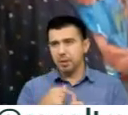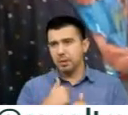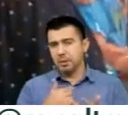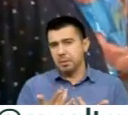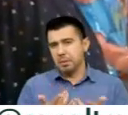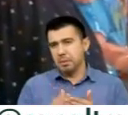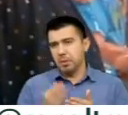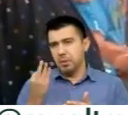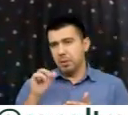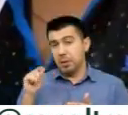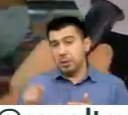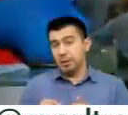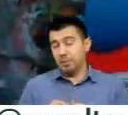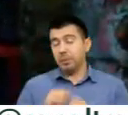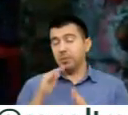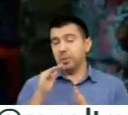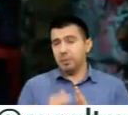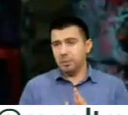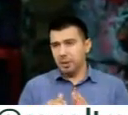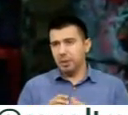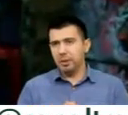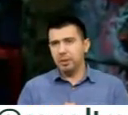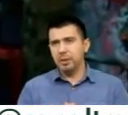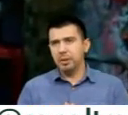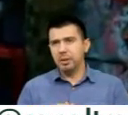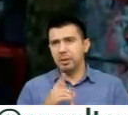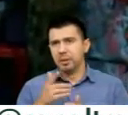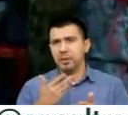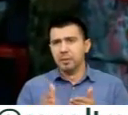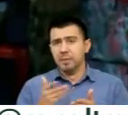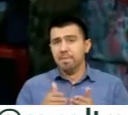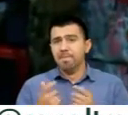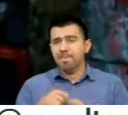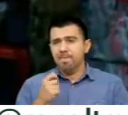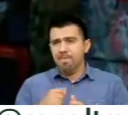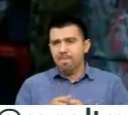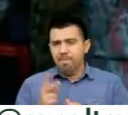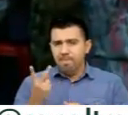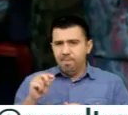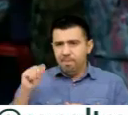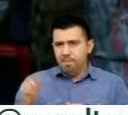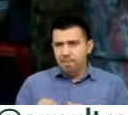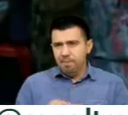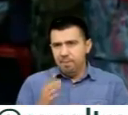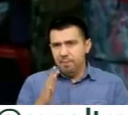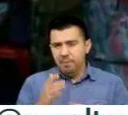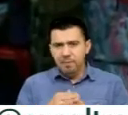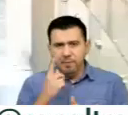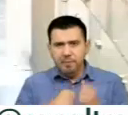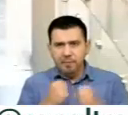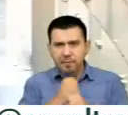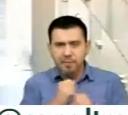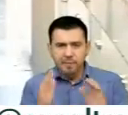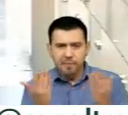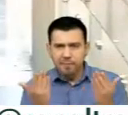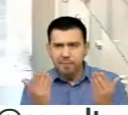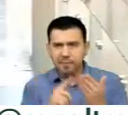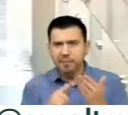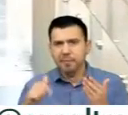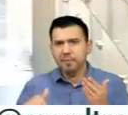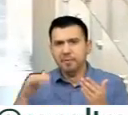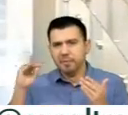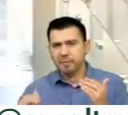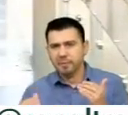un 30% ha disminuido. Las ventas hasta este momento pues han disminuido como en un 20% comparado con el año pasado. Sin embargo, los